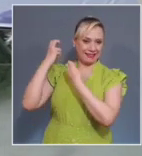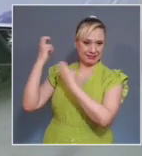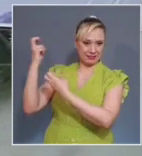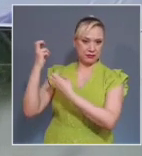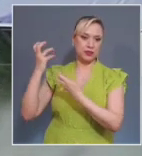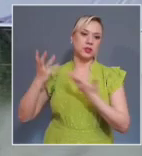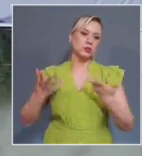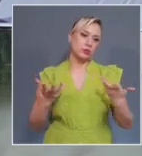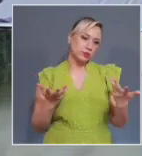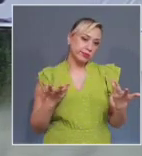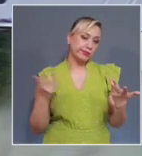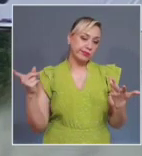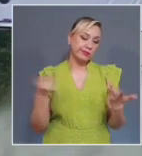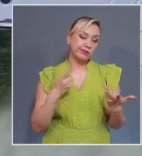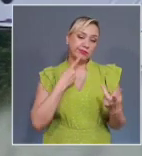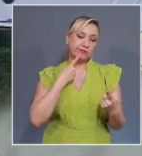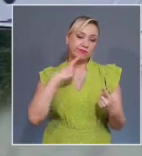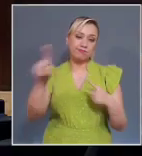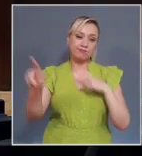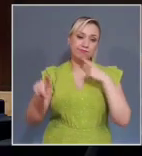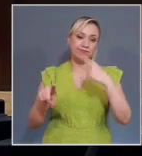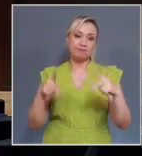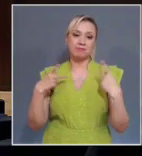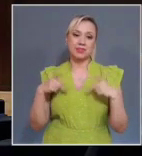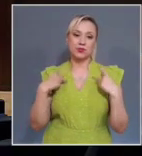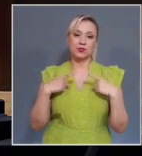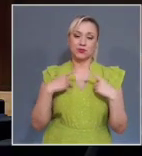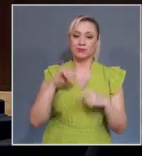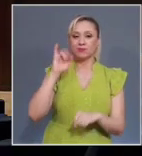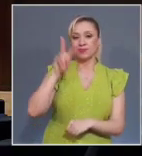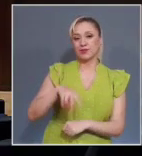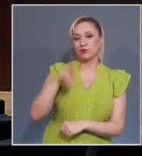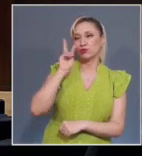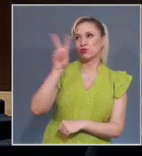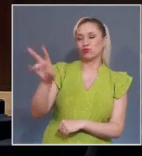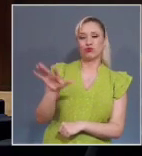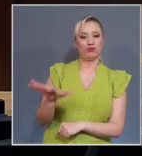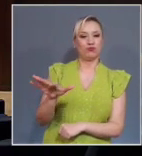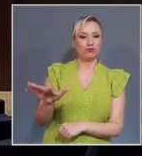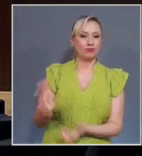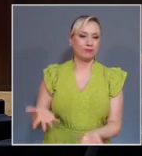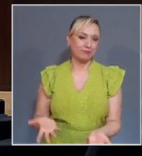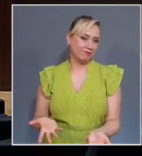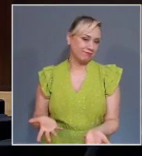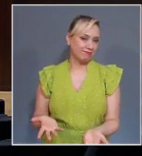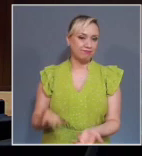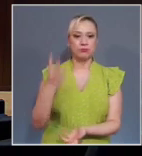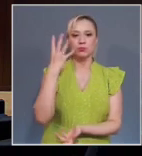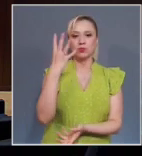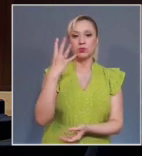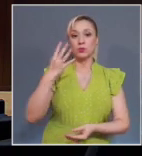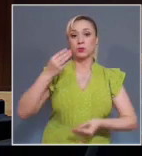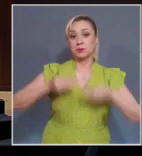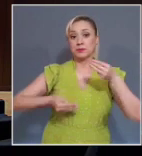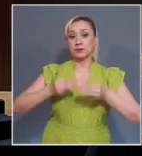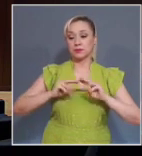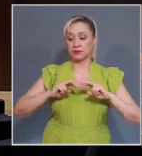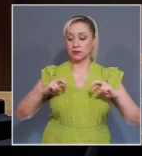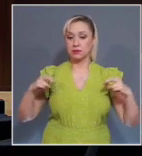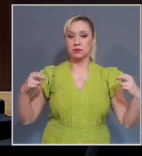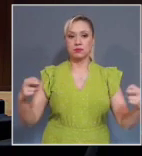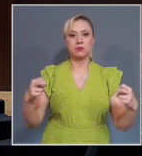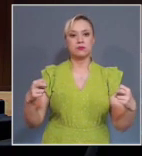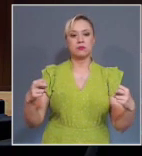denunciaron algunos ciudadanos. Uno de los 4 magistrados presentes en la sesión de este miércoles votó en contra de revocar